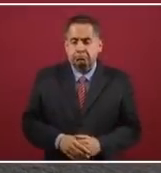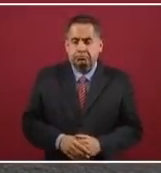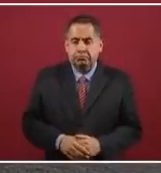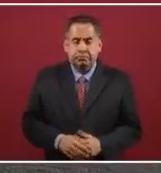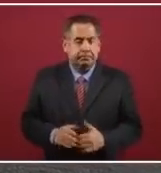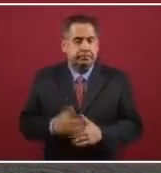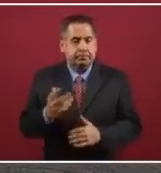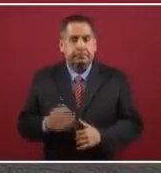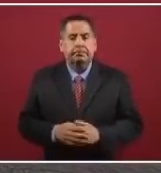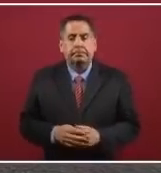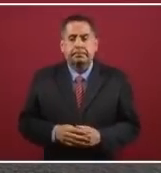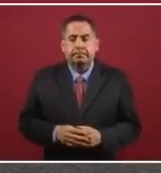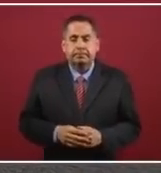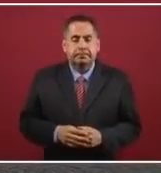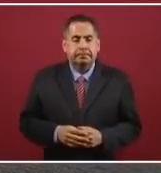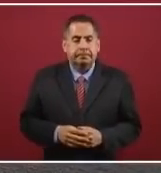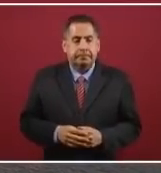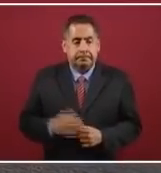porque anteriormente